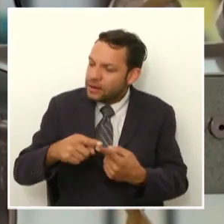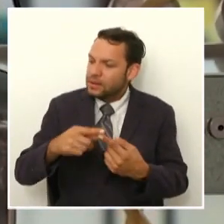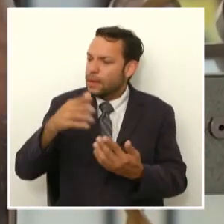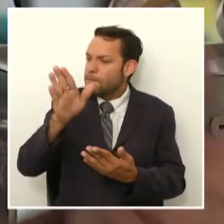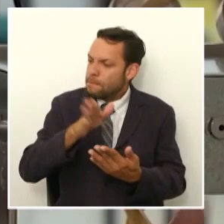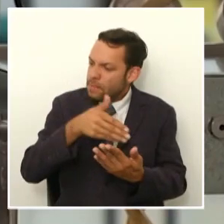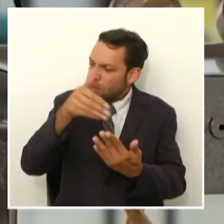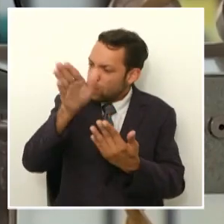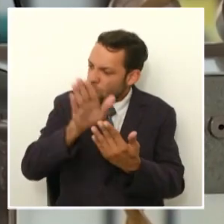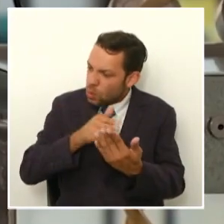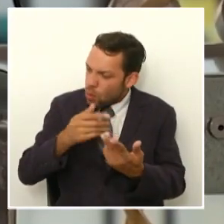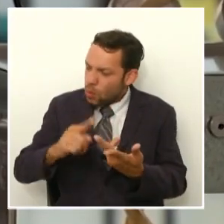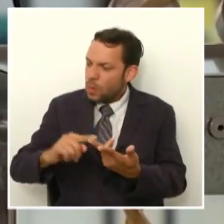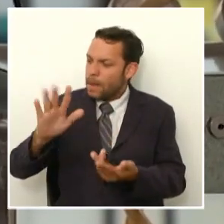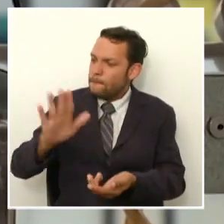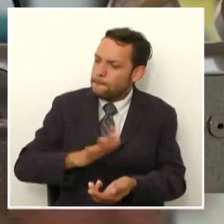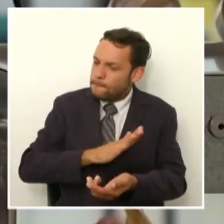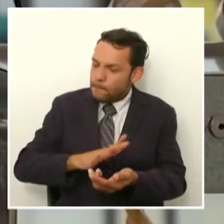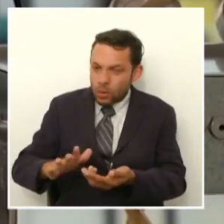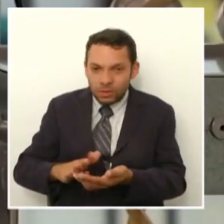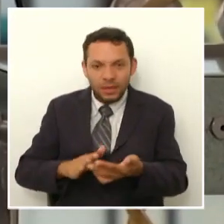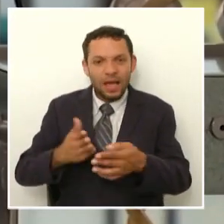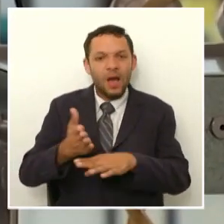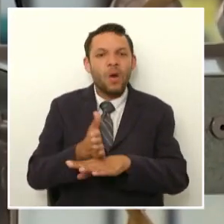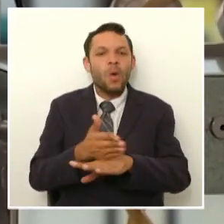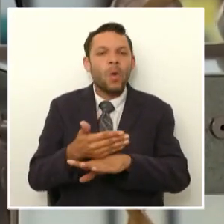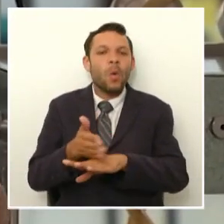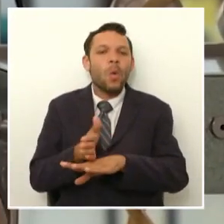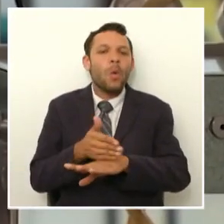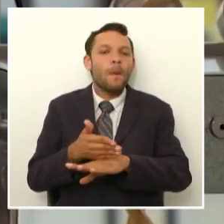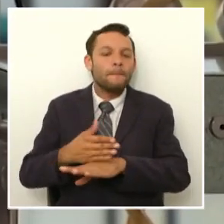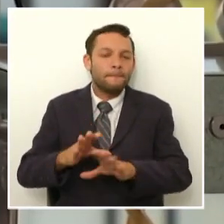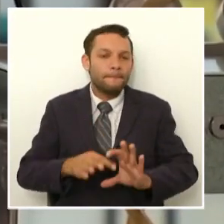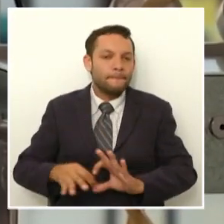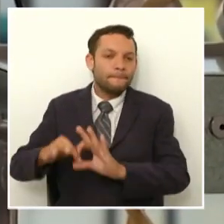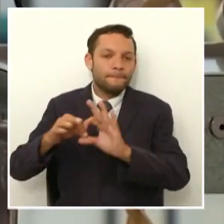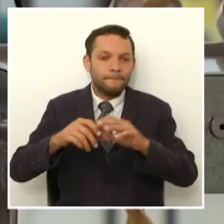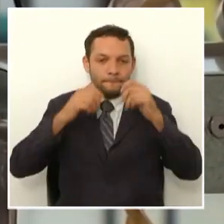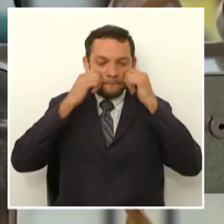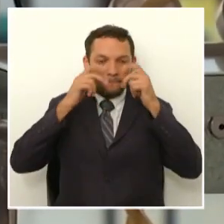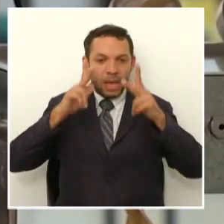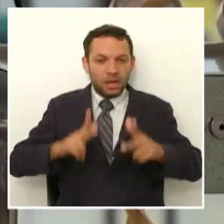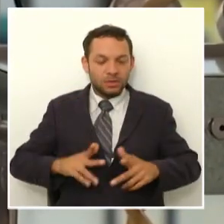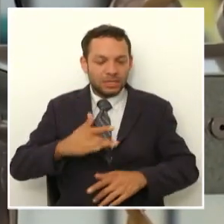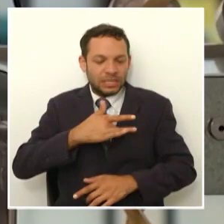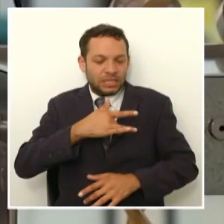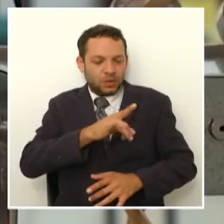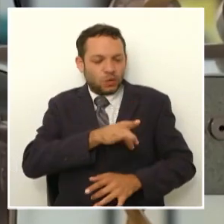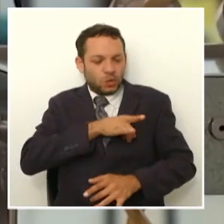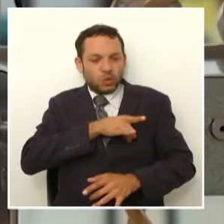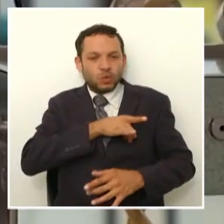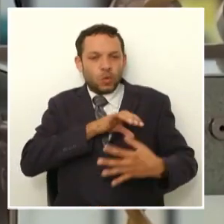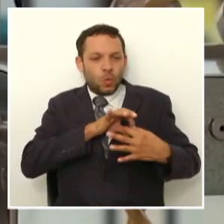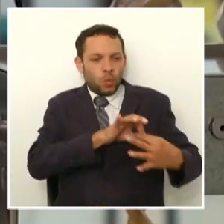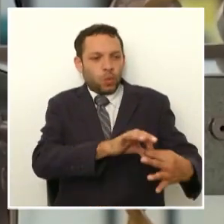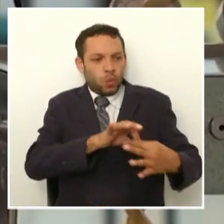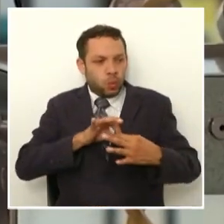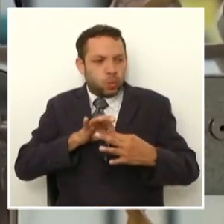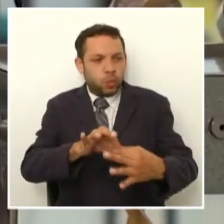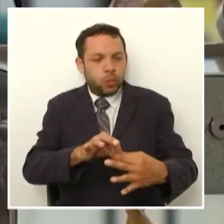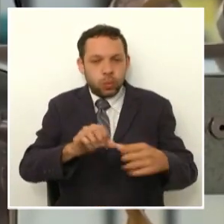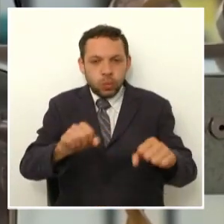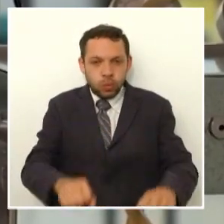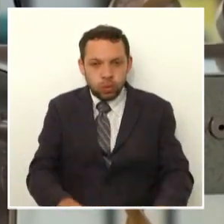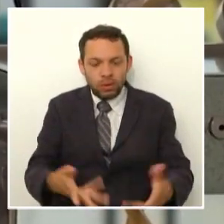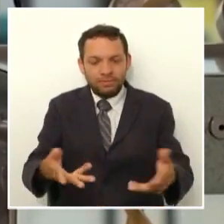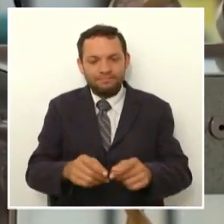música, literatura, etcétera. Es decir, humanismo y salud. ¿Cierto? De manera que